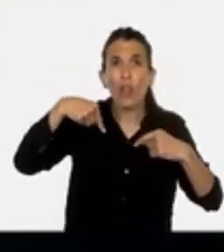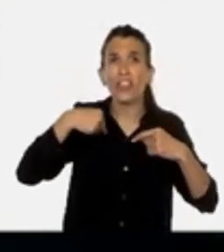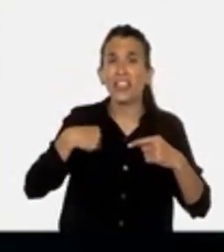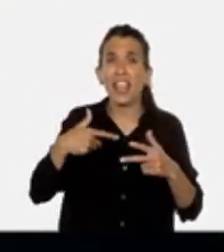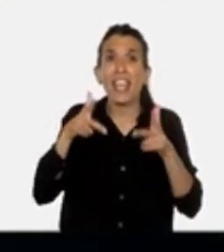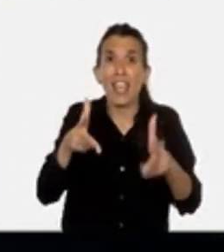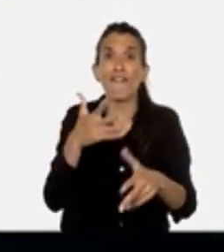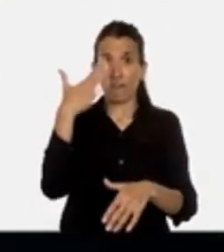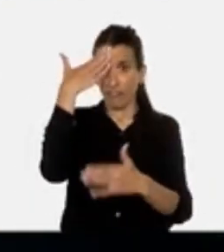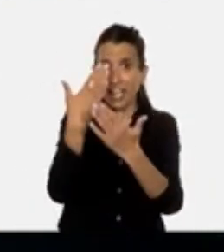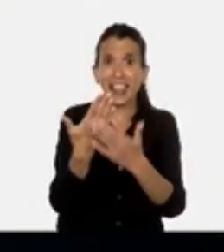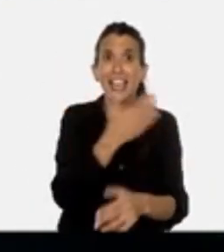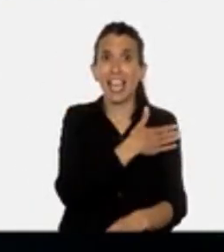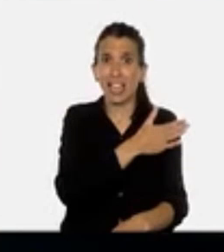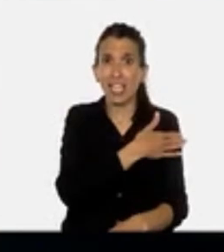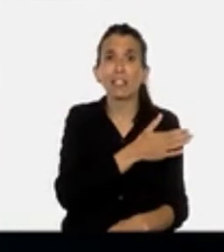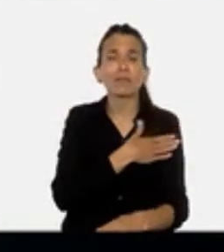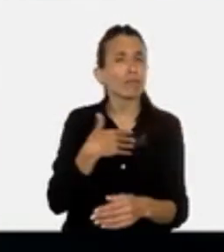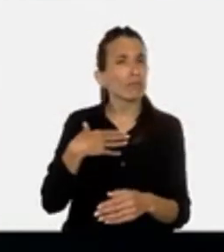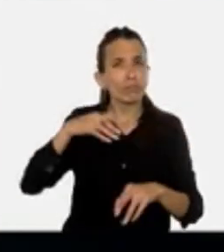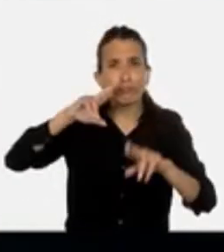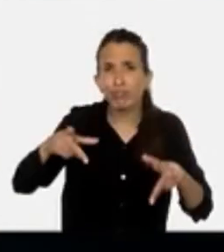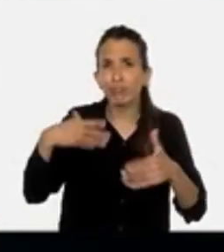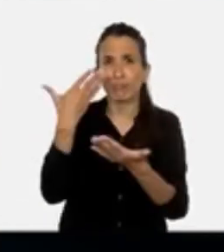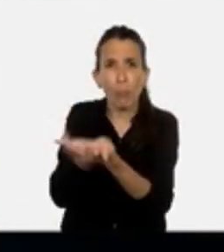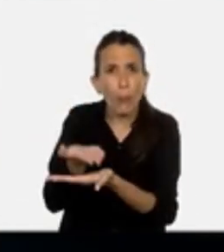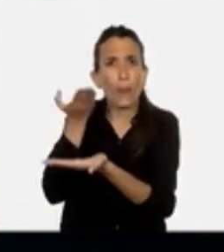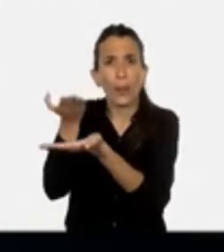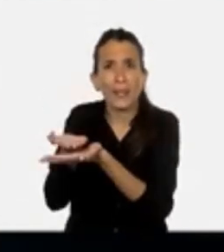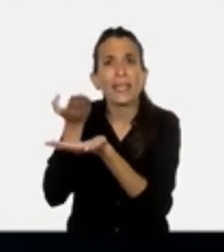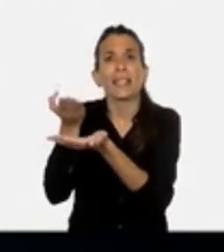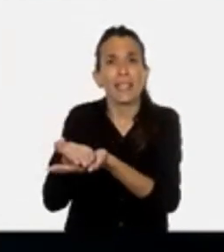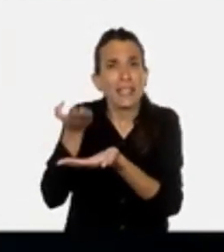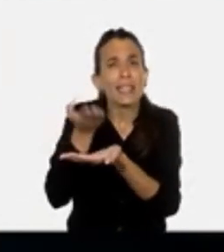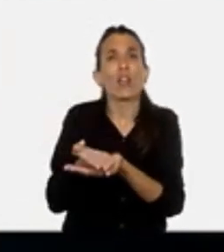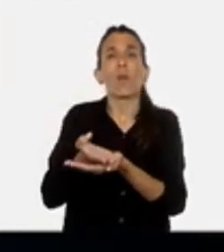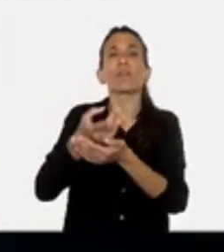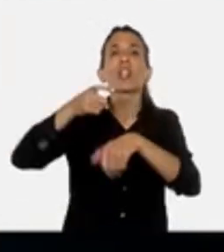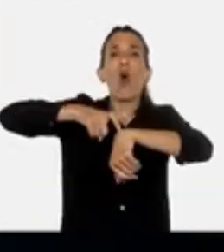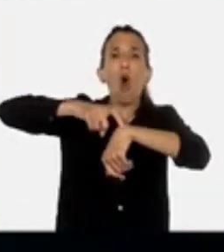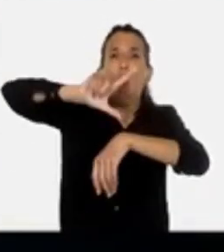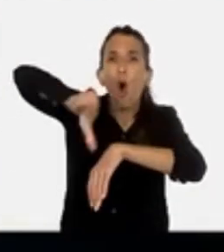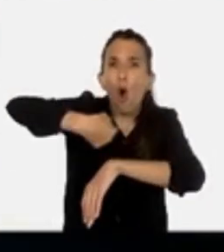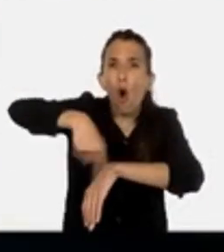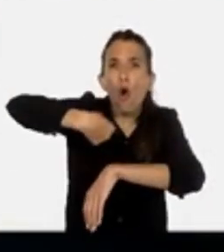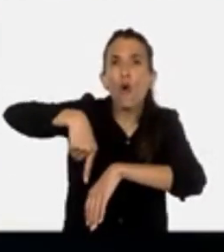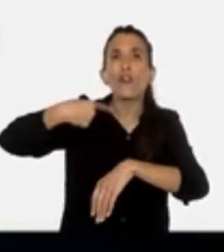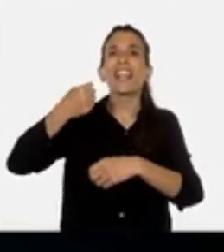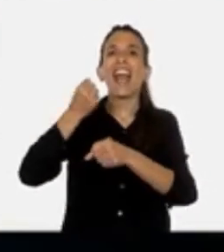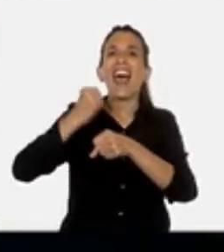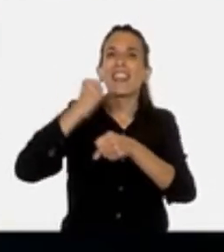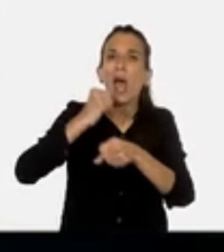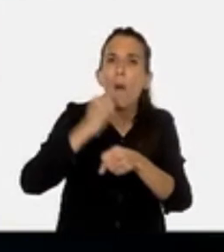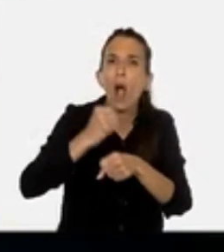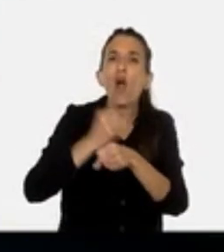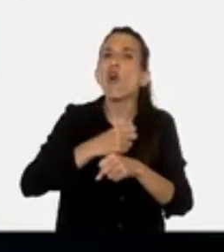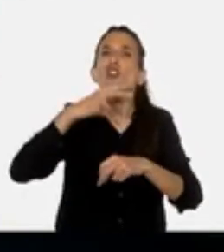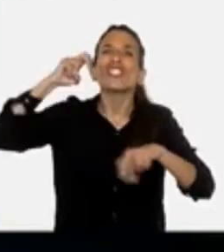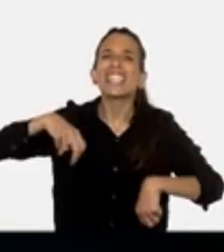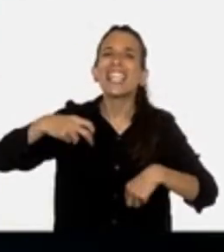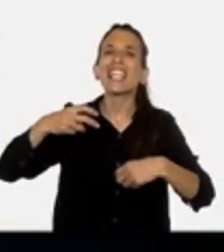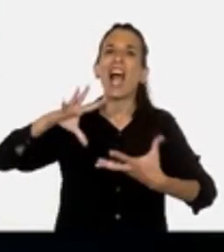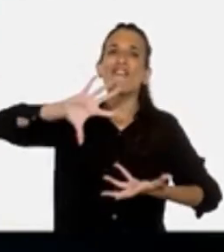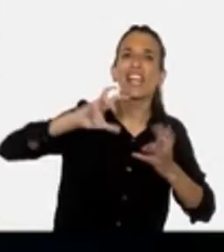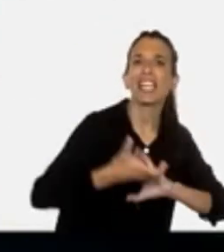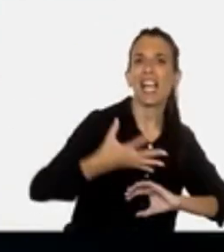y de izquierda hemos venido proponiendo la reducción de la jornada laboral sin afectar el salario para repartir las horas de